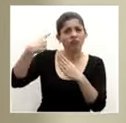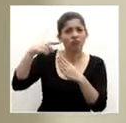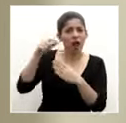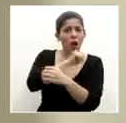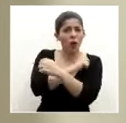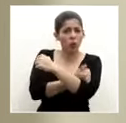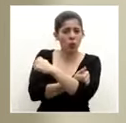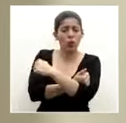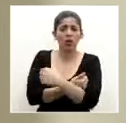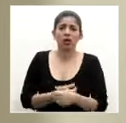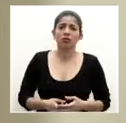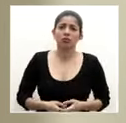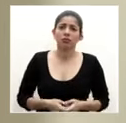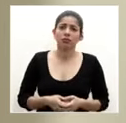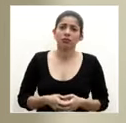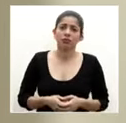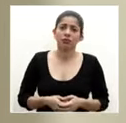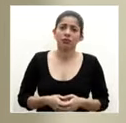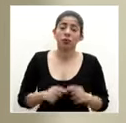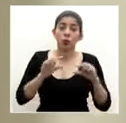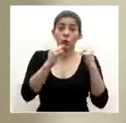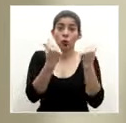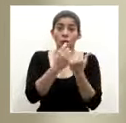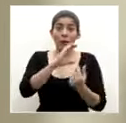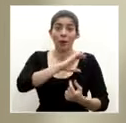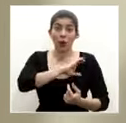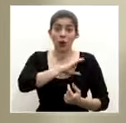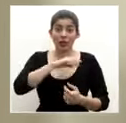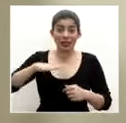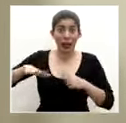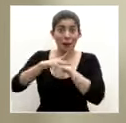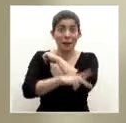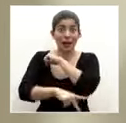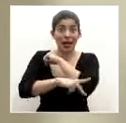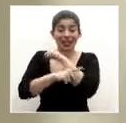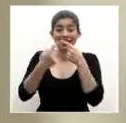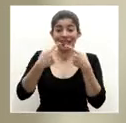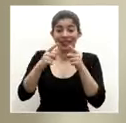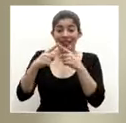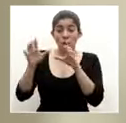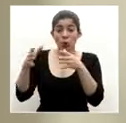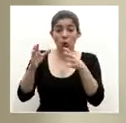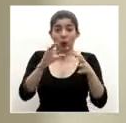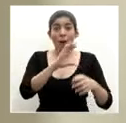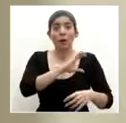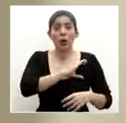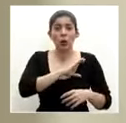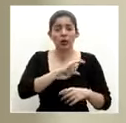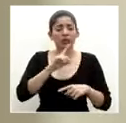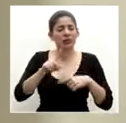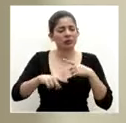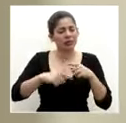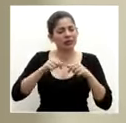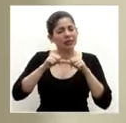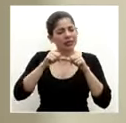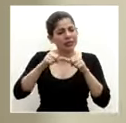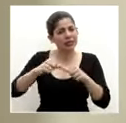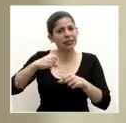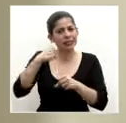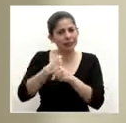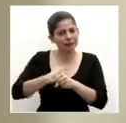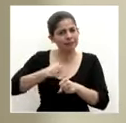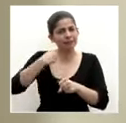autoridades. El grupo policial de este país, todos los diferentes cuerpos de policía, vamos a seguir